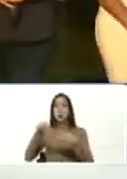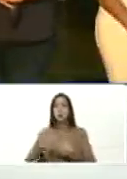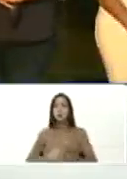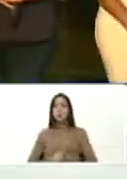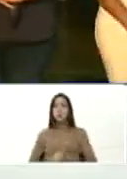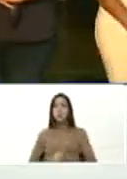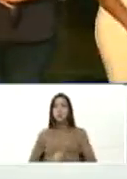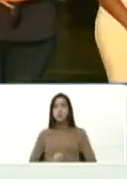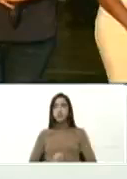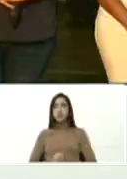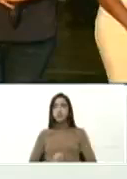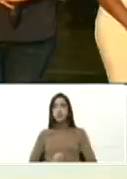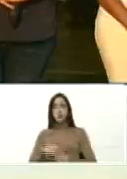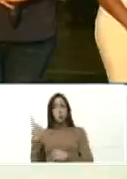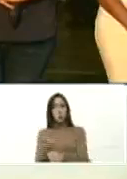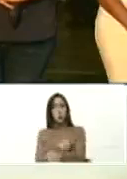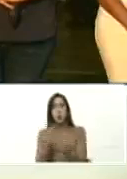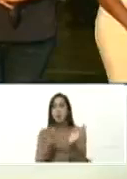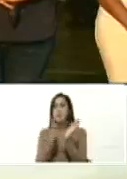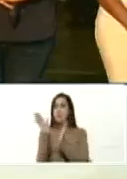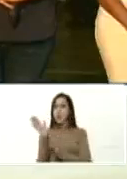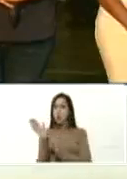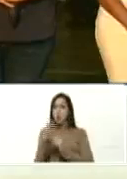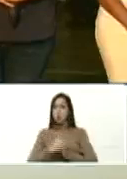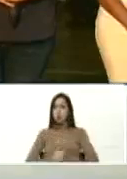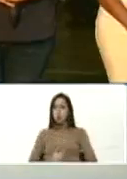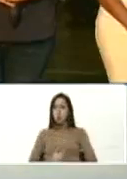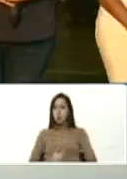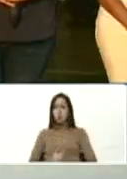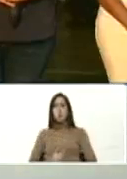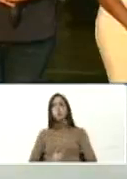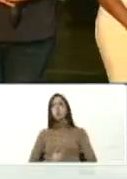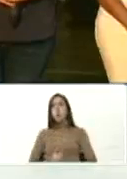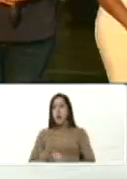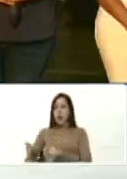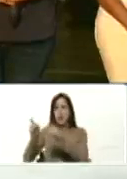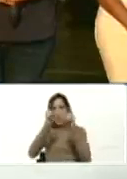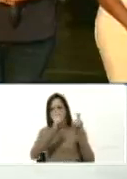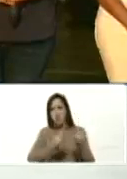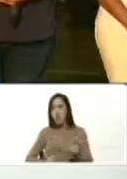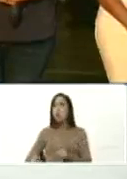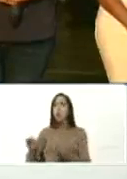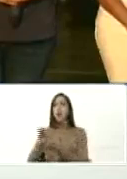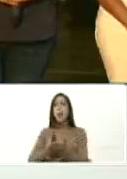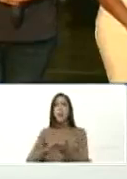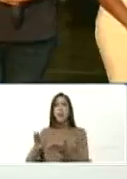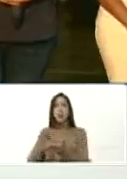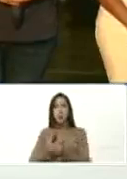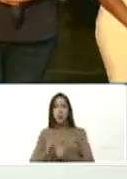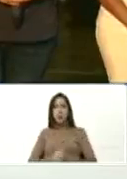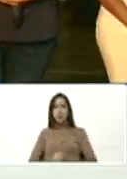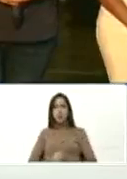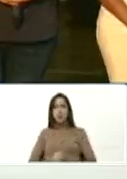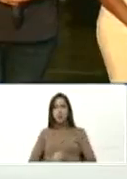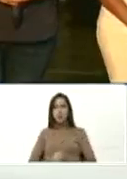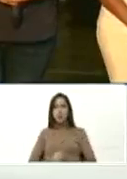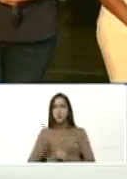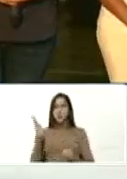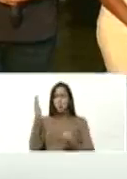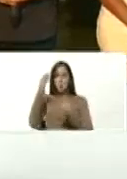La madre y los hermanos de Jesús, la parábola del sembrador, el propósito